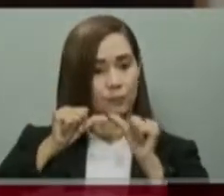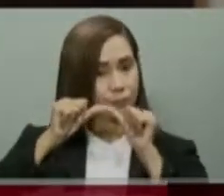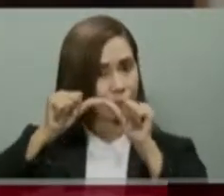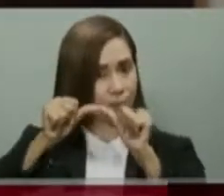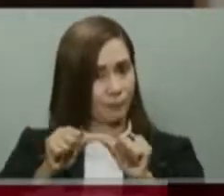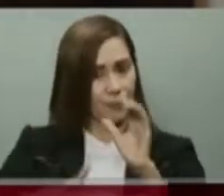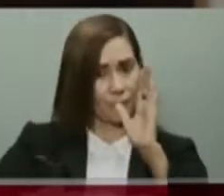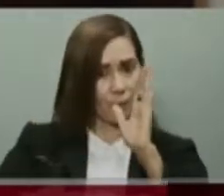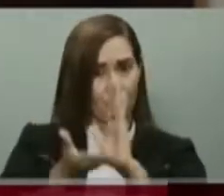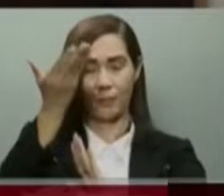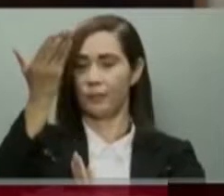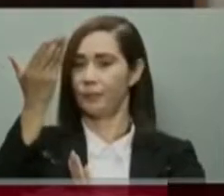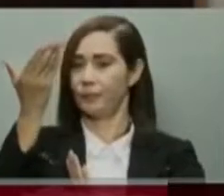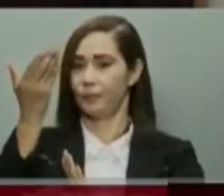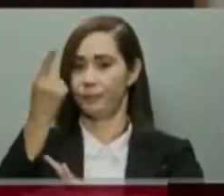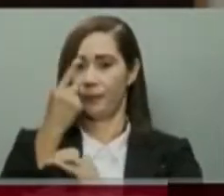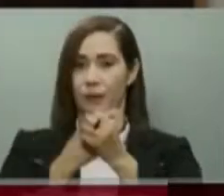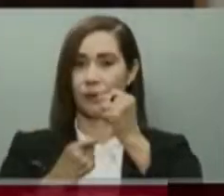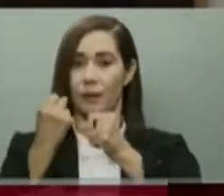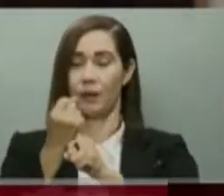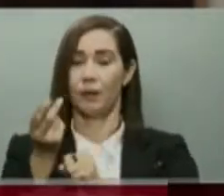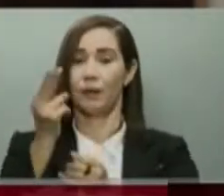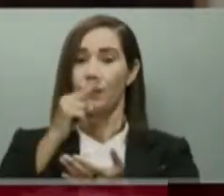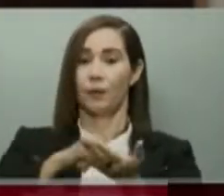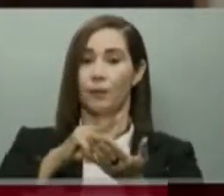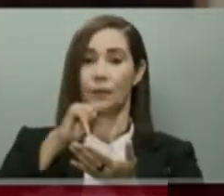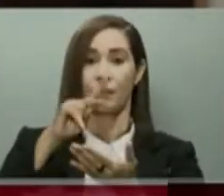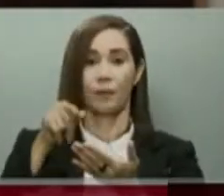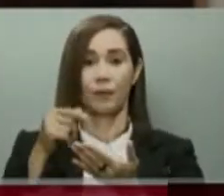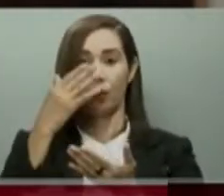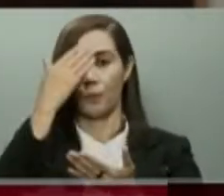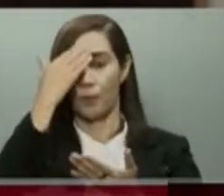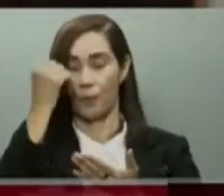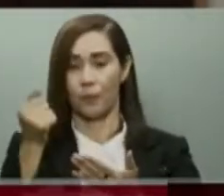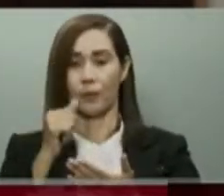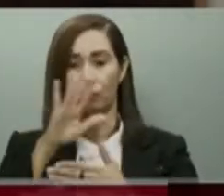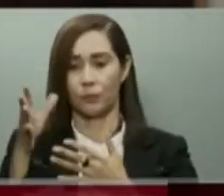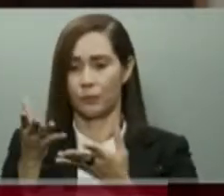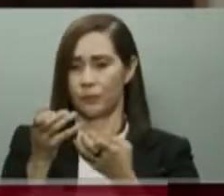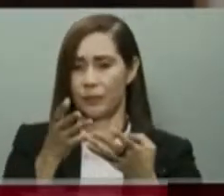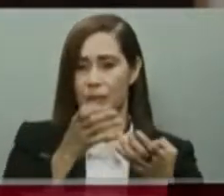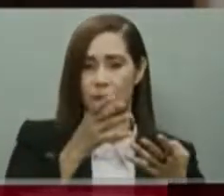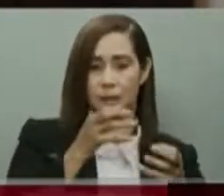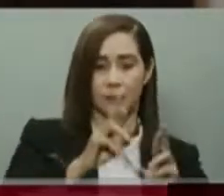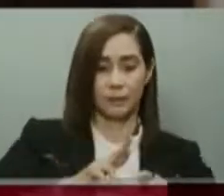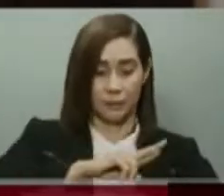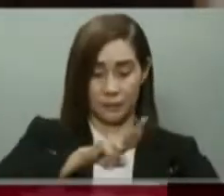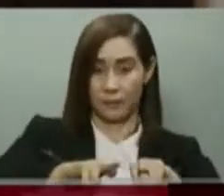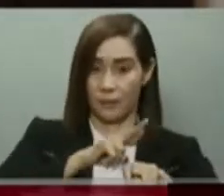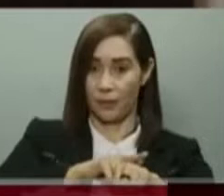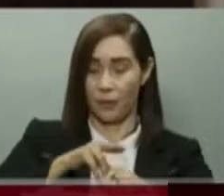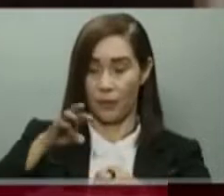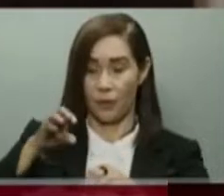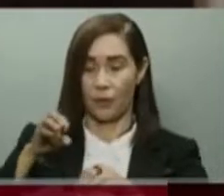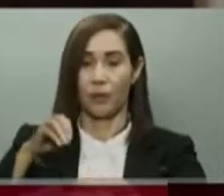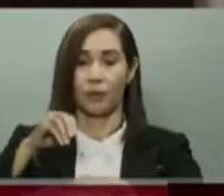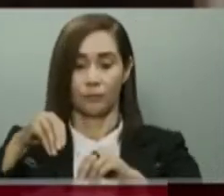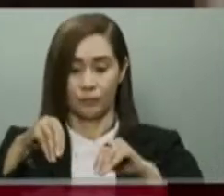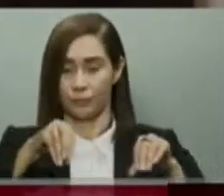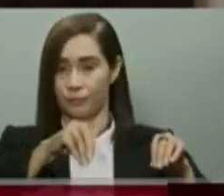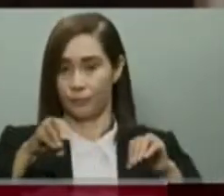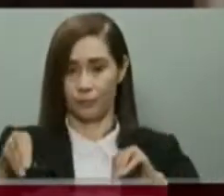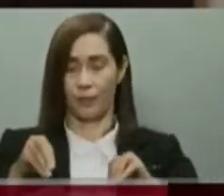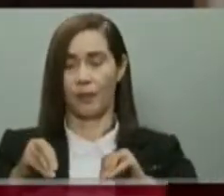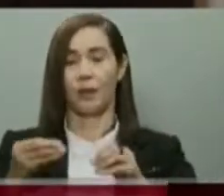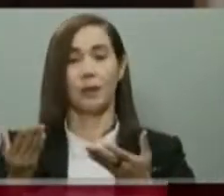seguirán aumentando durante el resto del 2021, producto de la fuerte demanda en las regiones agrícolas claves que se mantendrán